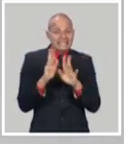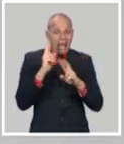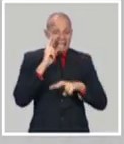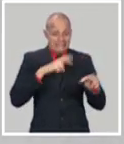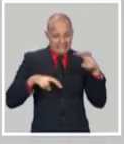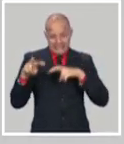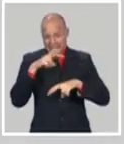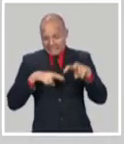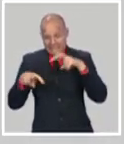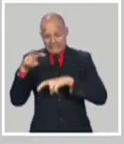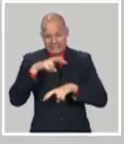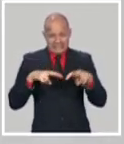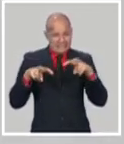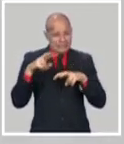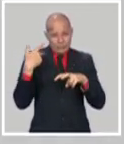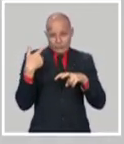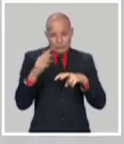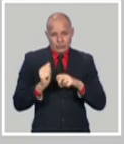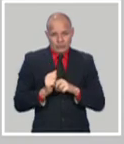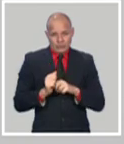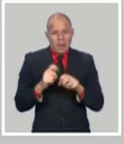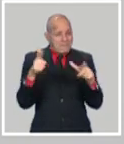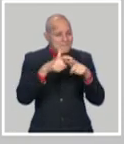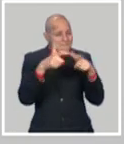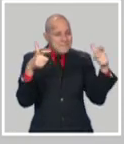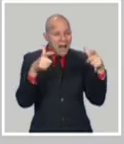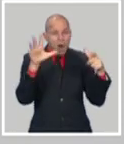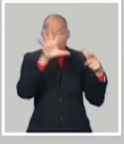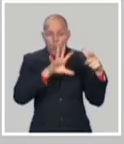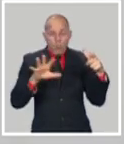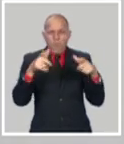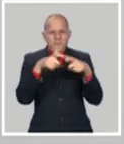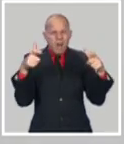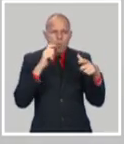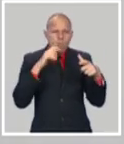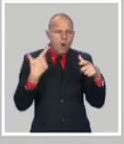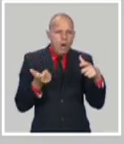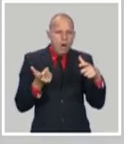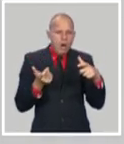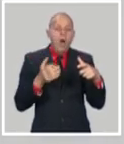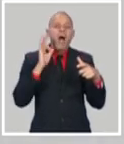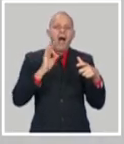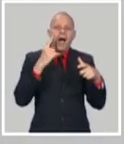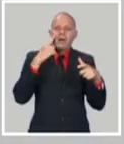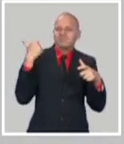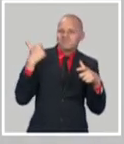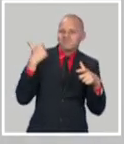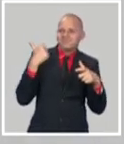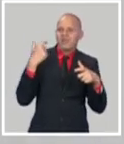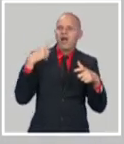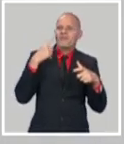hoy la cifra es mayor, pero la que predominaba es todo el clado G y sus derivados.